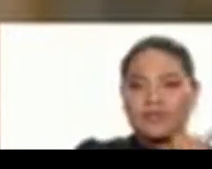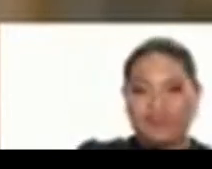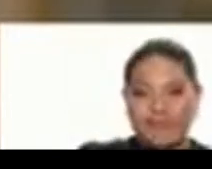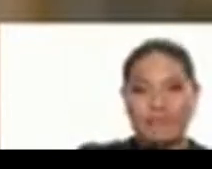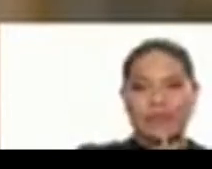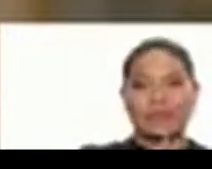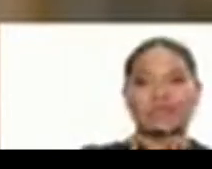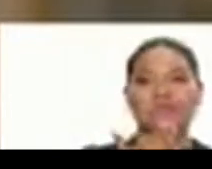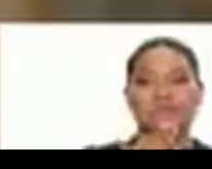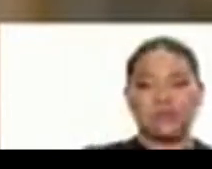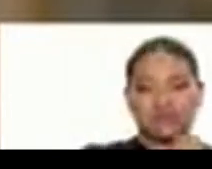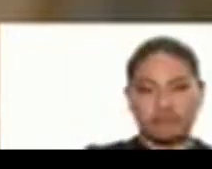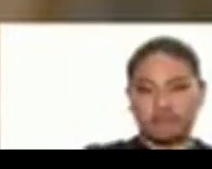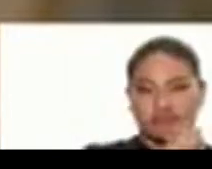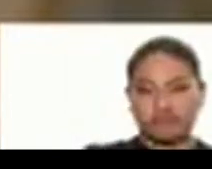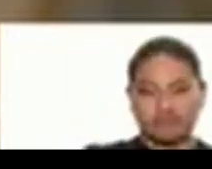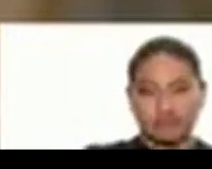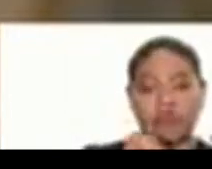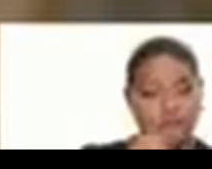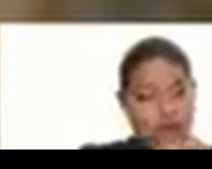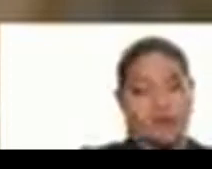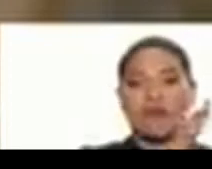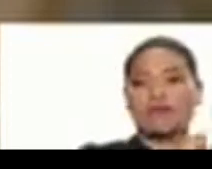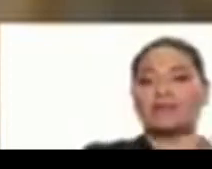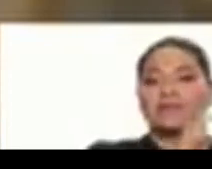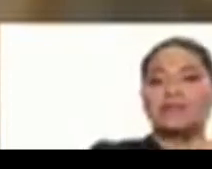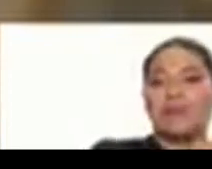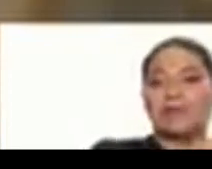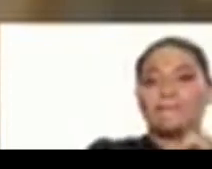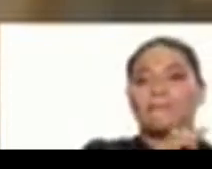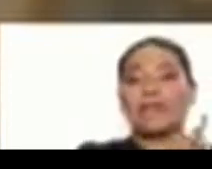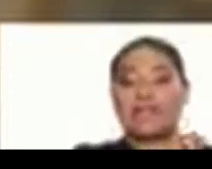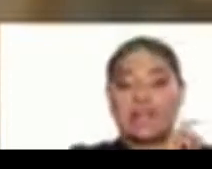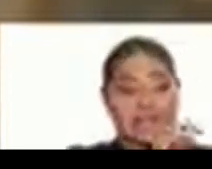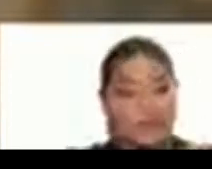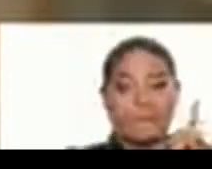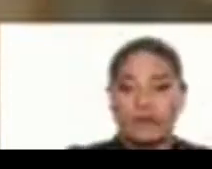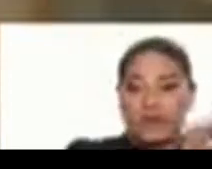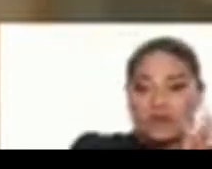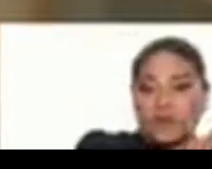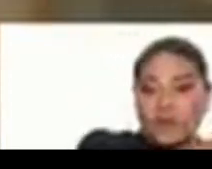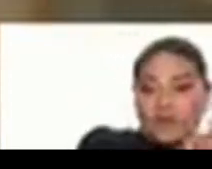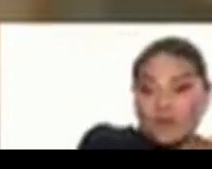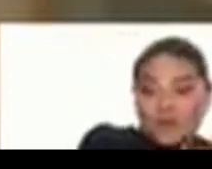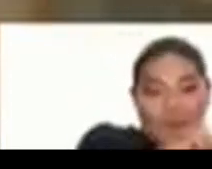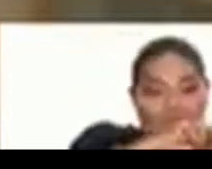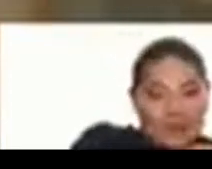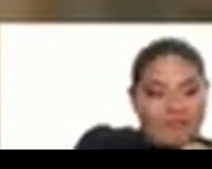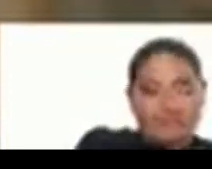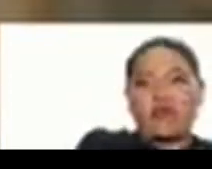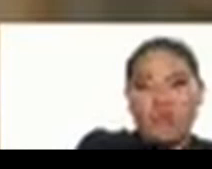verdadero testimonio de lo que significa la paz que en el caso de Perú y